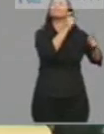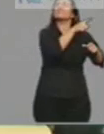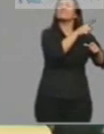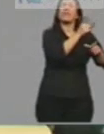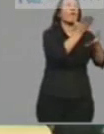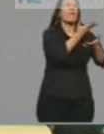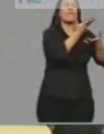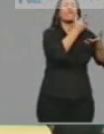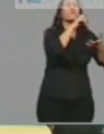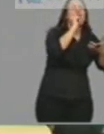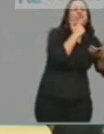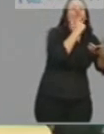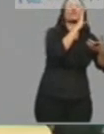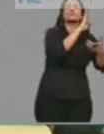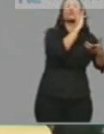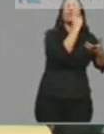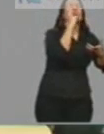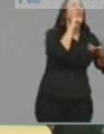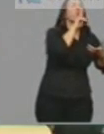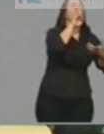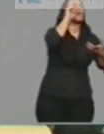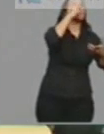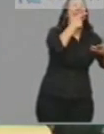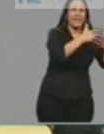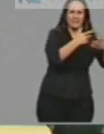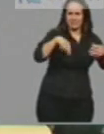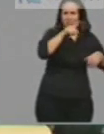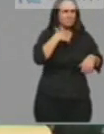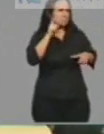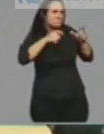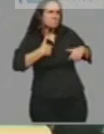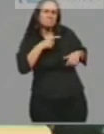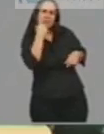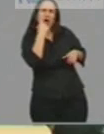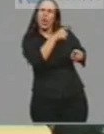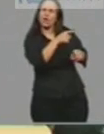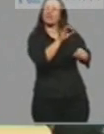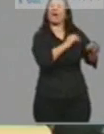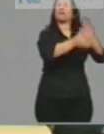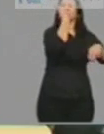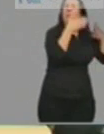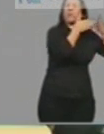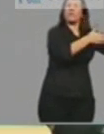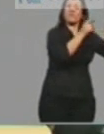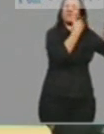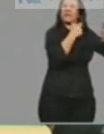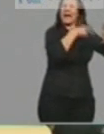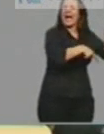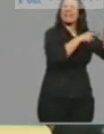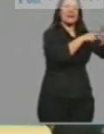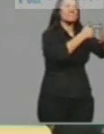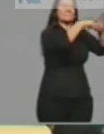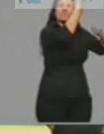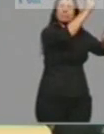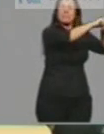buitres que, bueno, ya son conocidos por los argentinos porque fueron precisamente los que embargaron el año pasado la Fragata Libertad en la República de